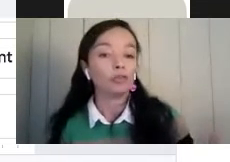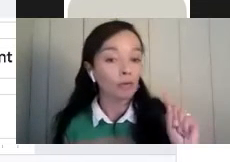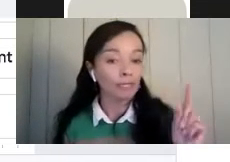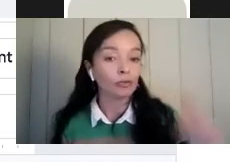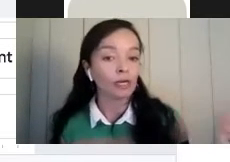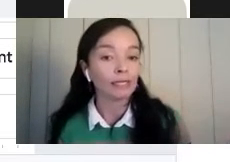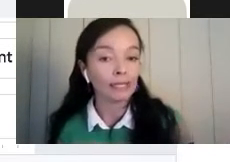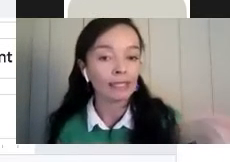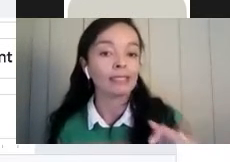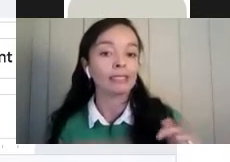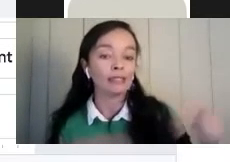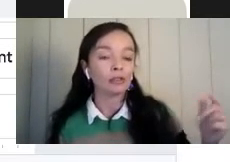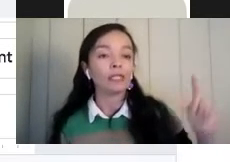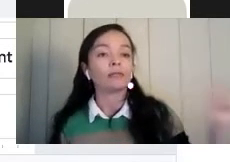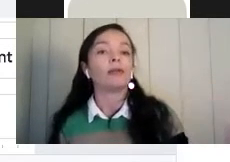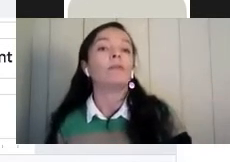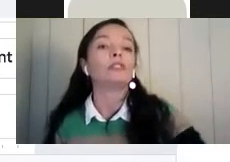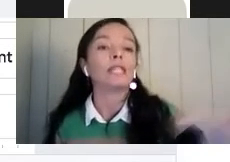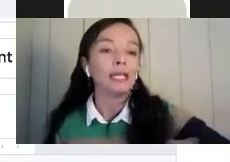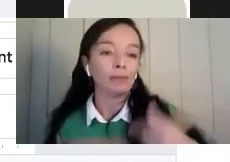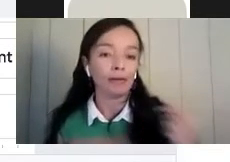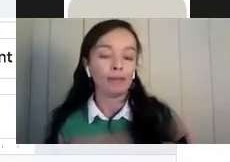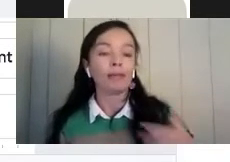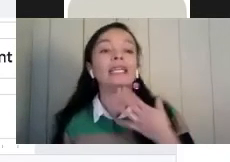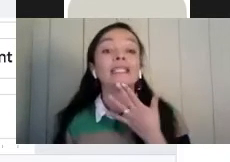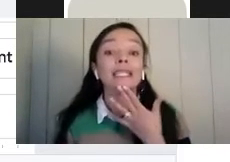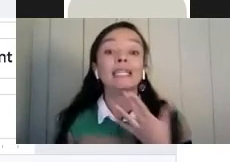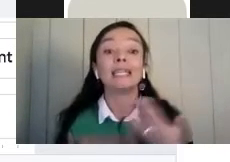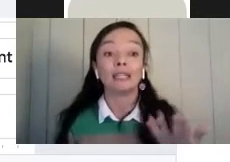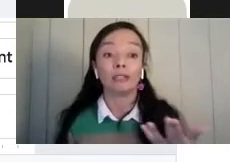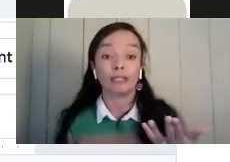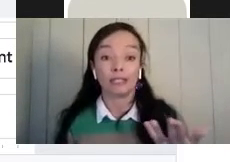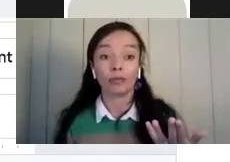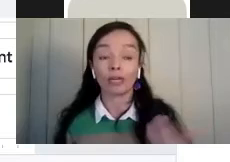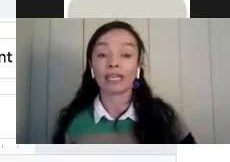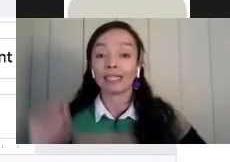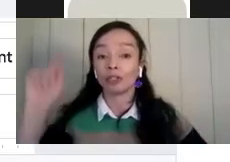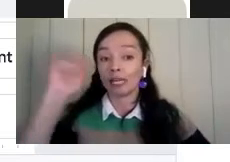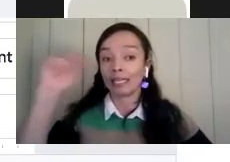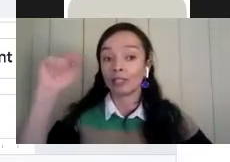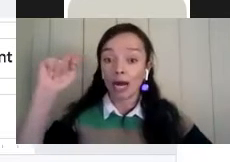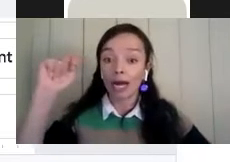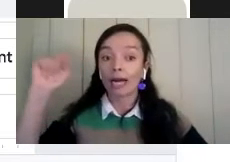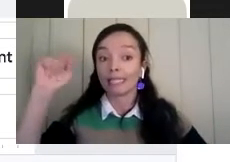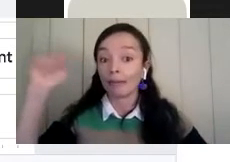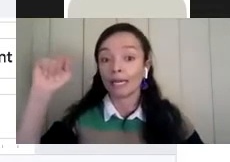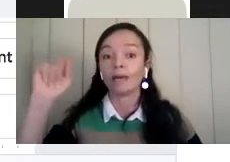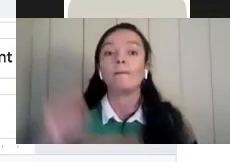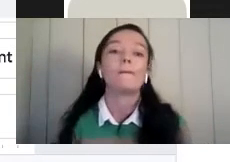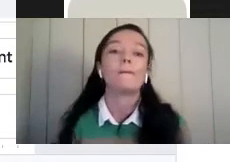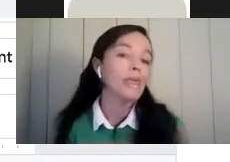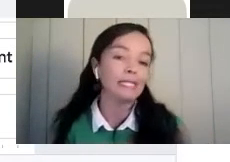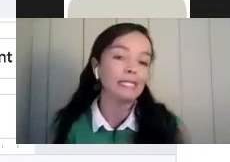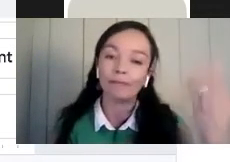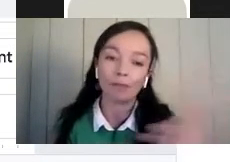Y acuérdese, todas las que tienen asterisco, es mostrarle al bebé para que él sienta que lo está haciendo, que relacione esto. Ah, es el pañal.